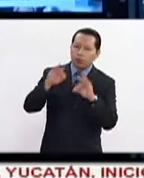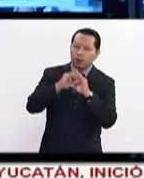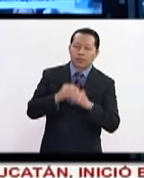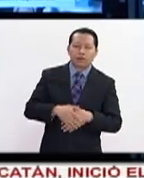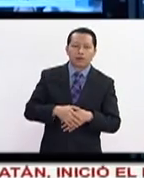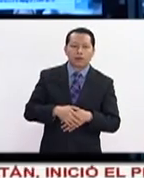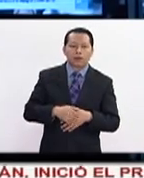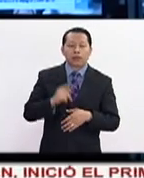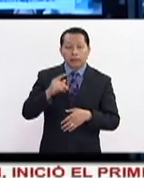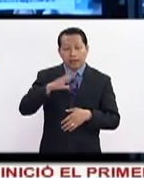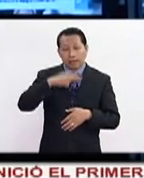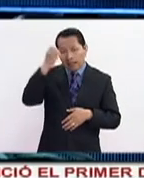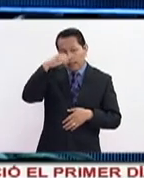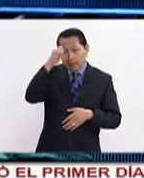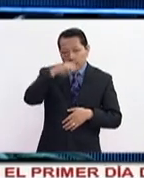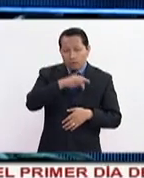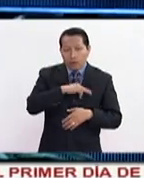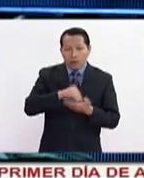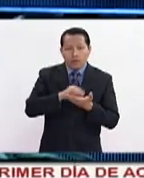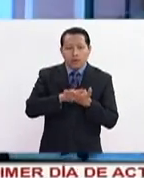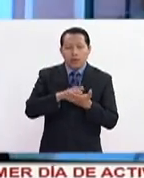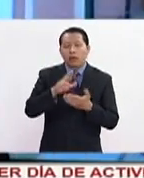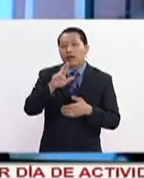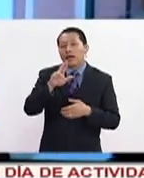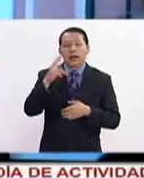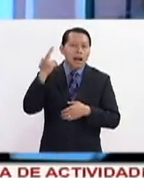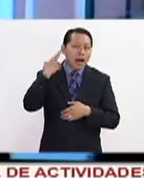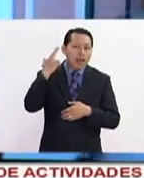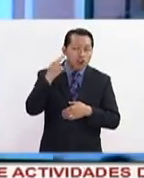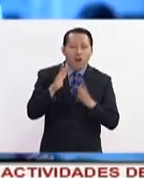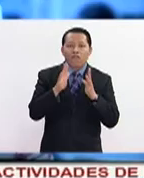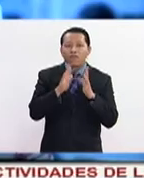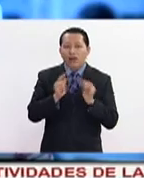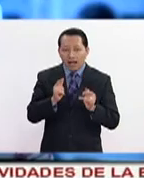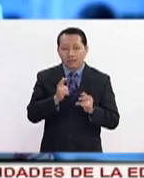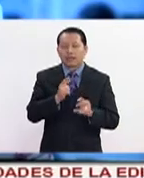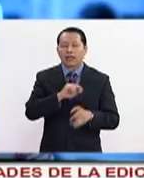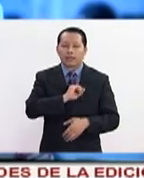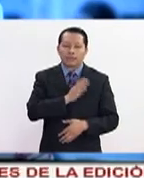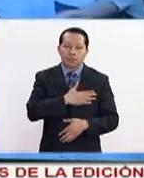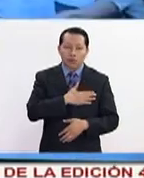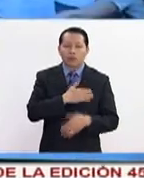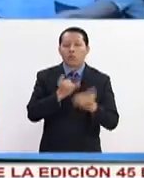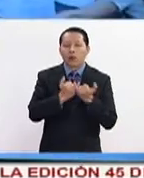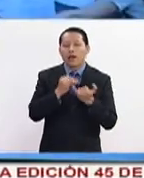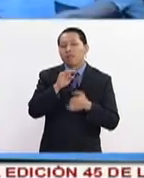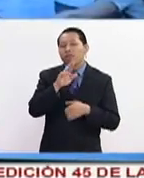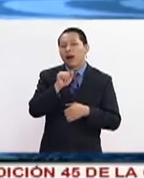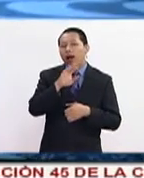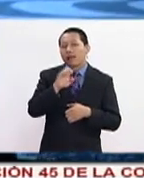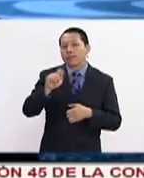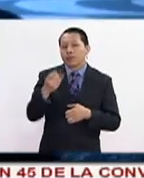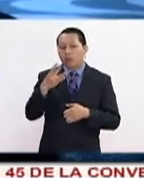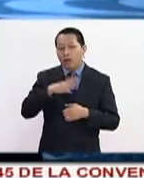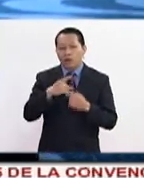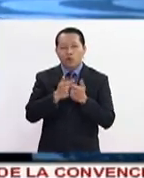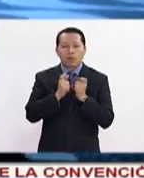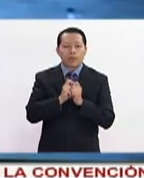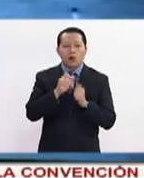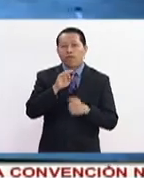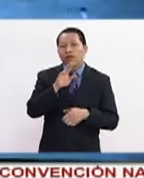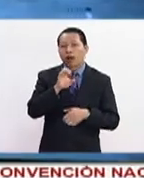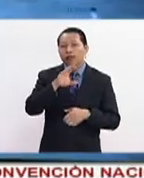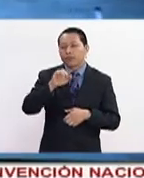canal cuenta con la experiencia de la redacción de Radio Francia Internacional en español, que al igual que France 24 pertenece al grupo France